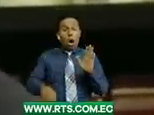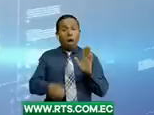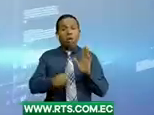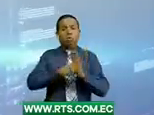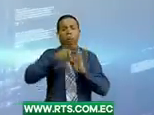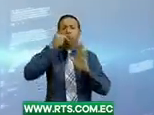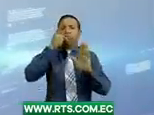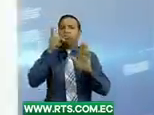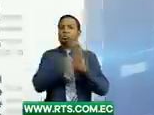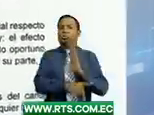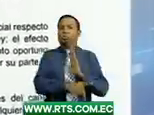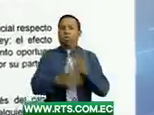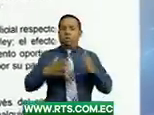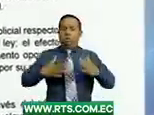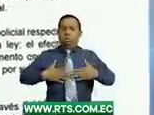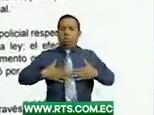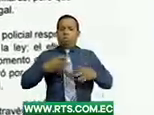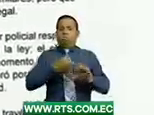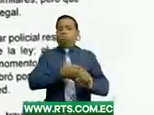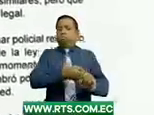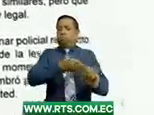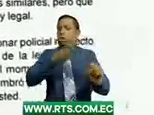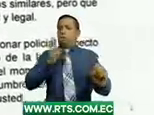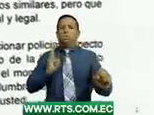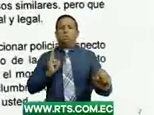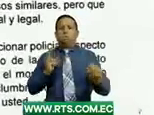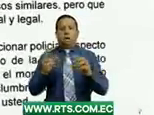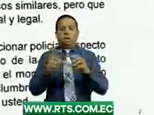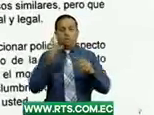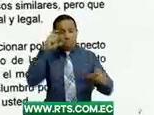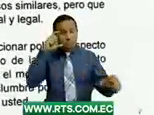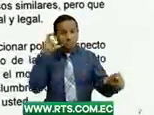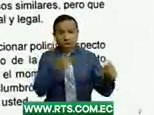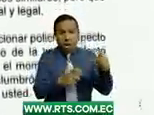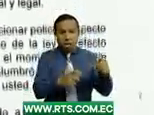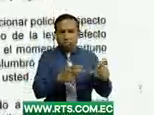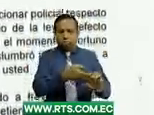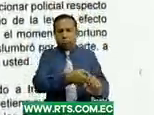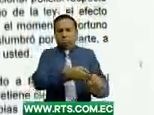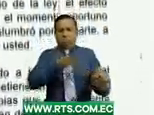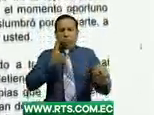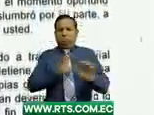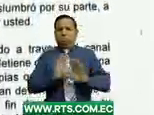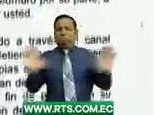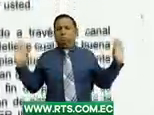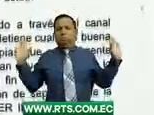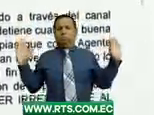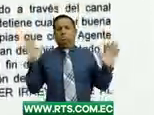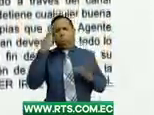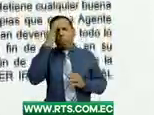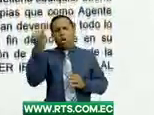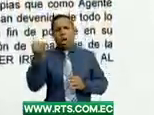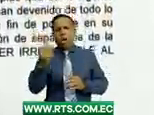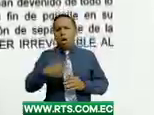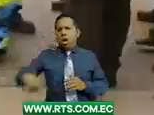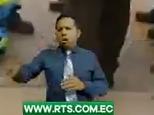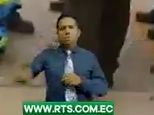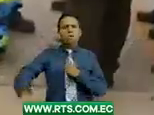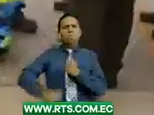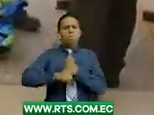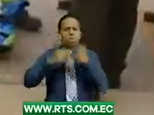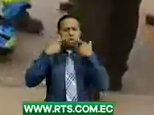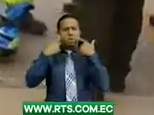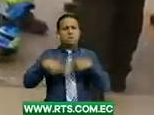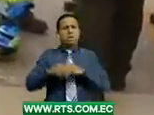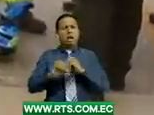y ese es el motivo por el cual presentó su renuncia irrevocable al cargo como agente fiscal. Esto ocurre tras la participación de